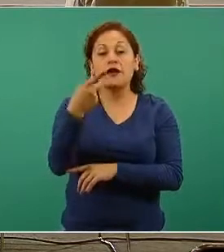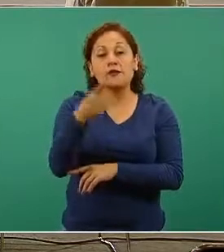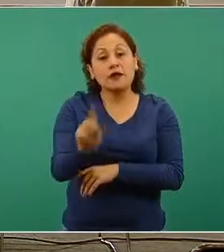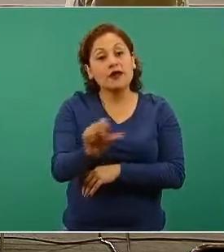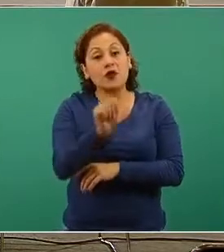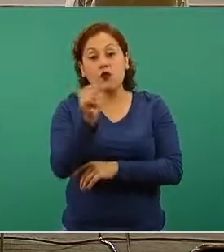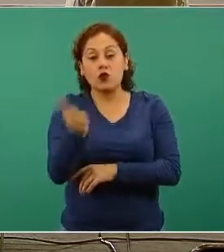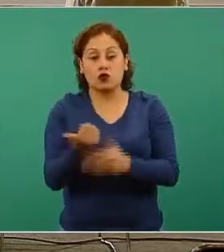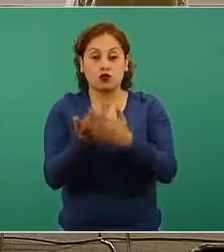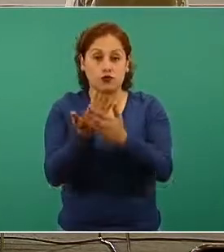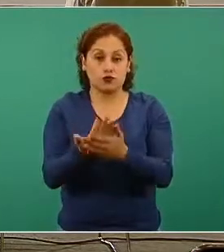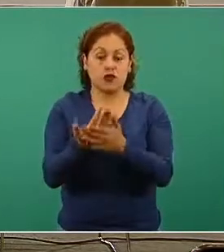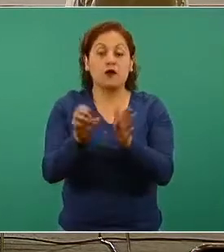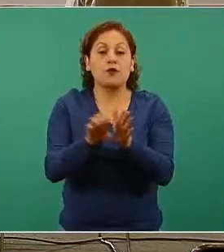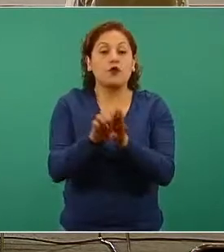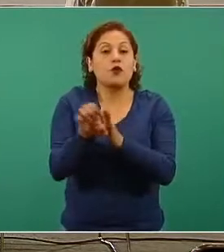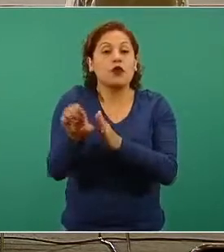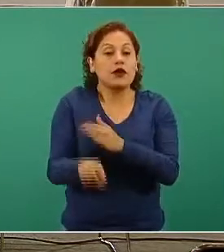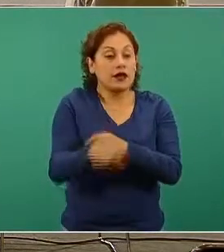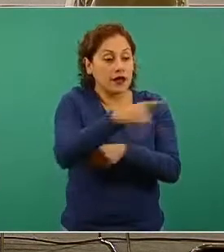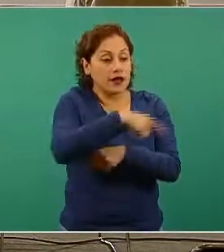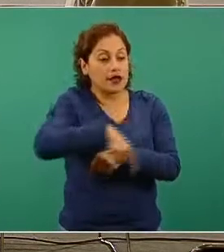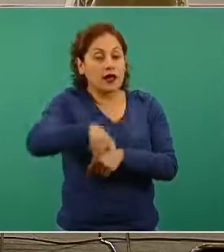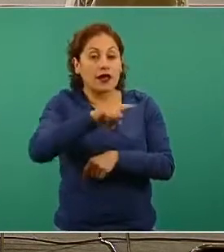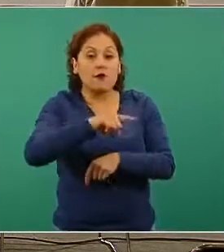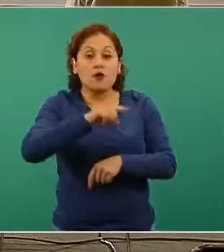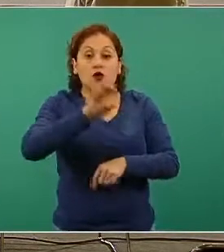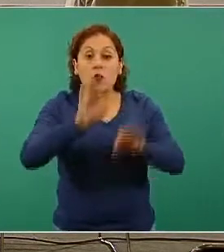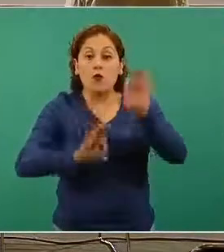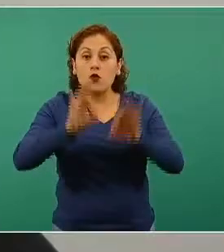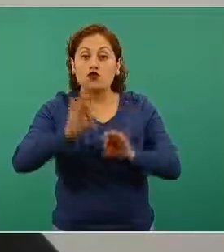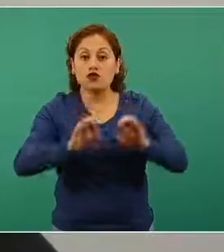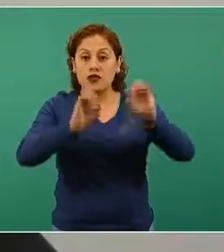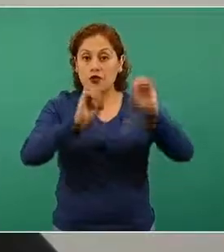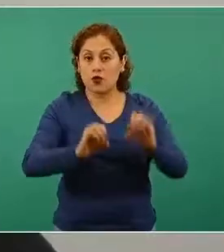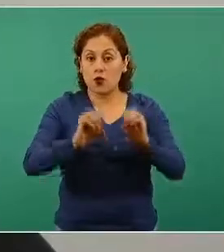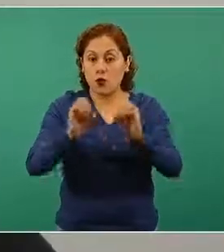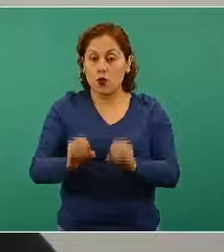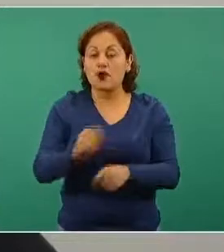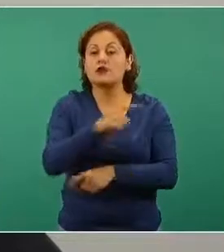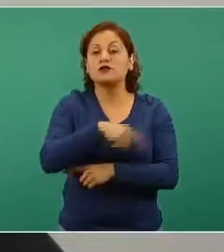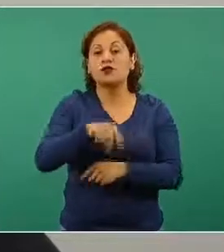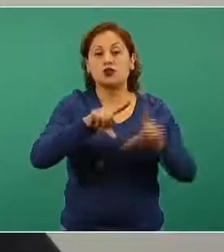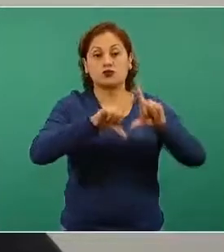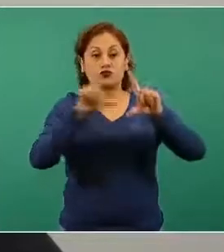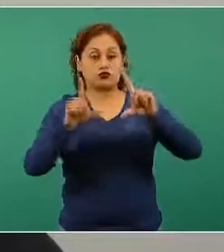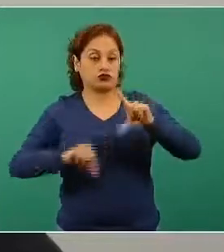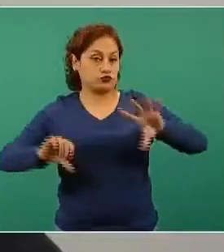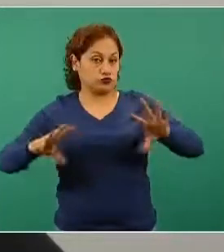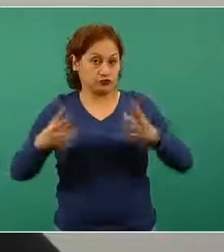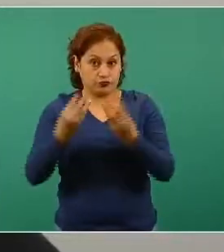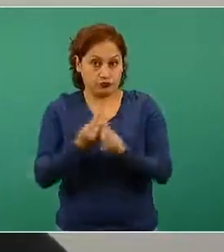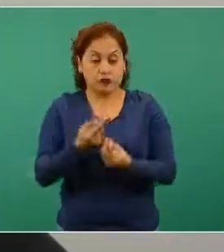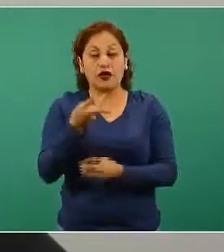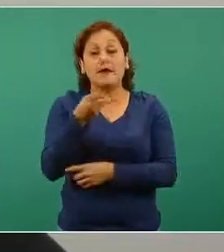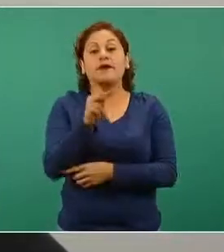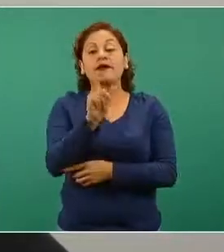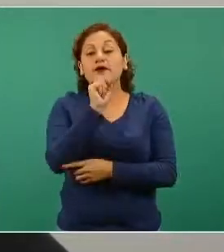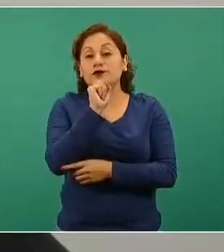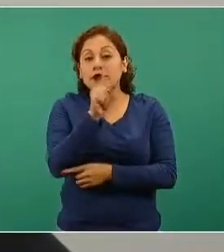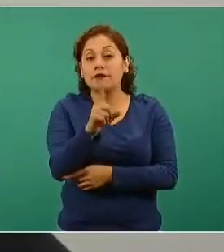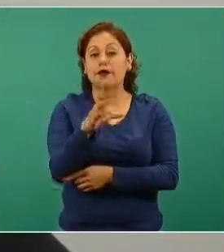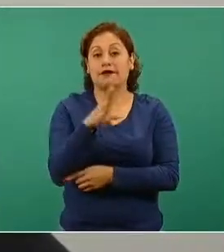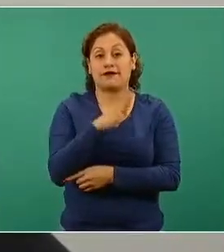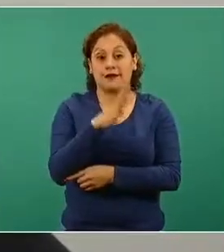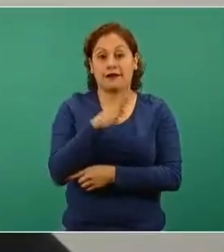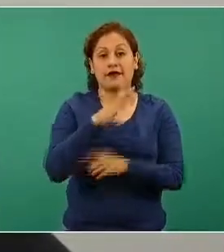de los porcentajes de ocupación, llegamos hasta un nivel subnacional que es de la entidad federativa, pero también se tiene la información